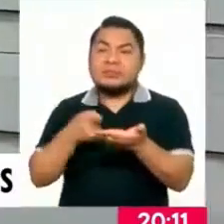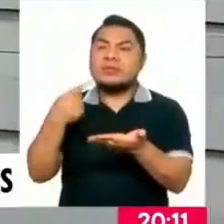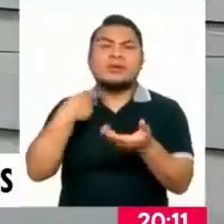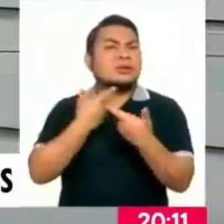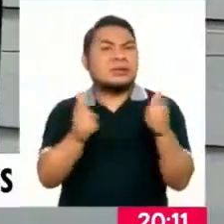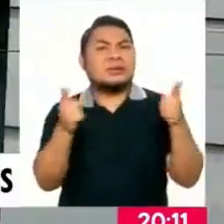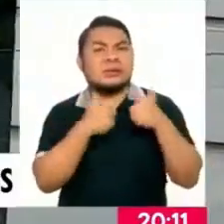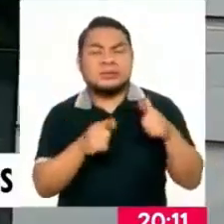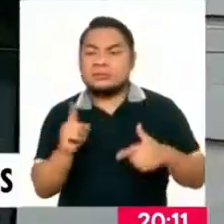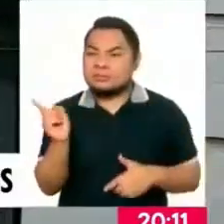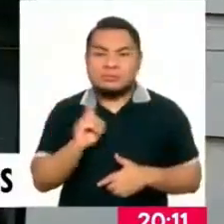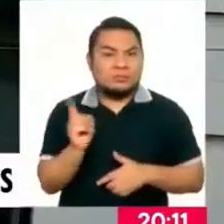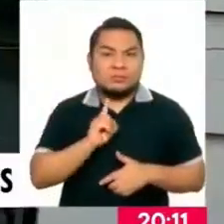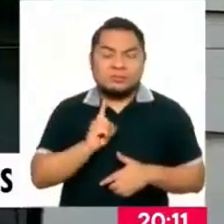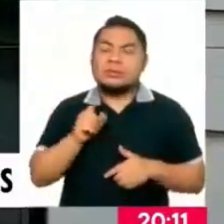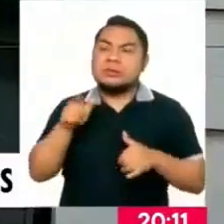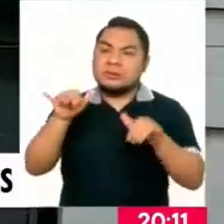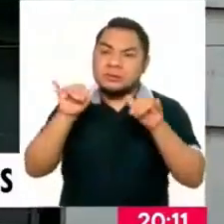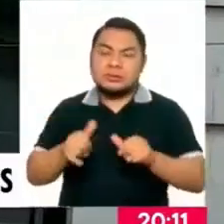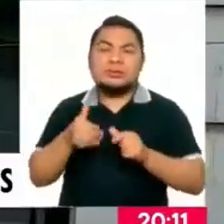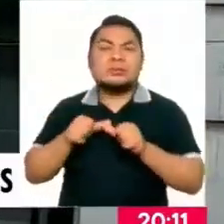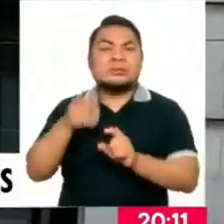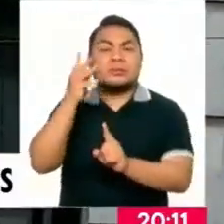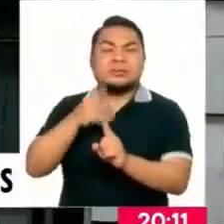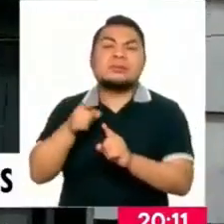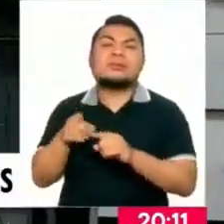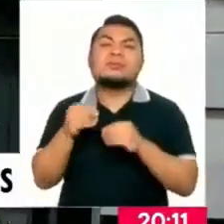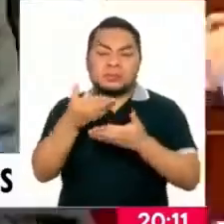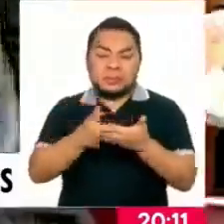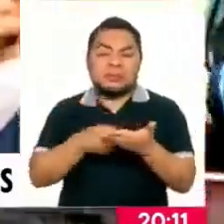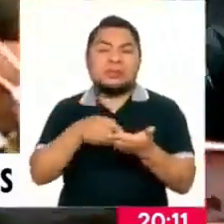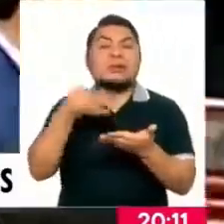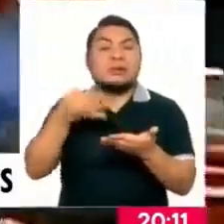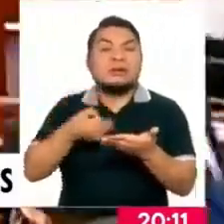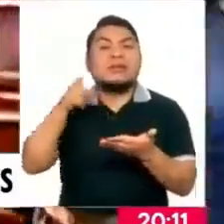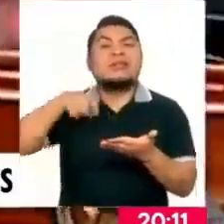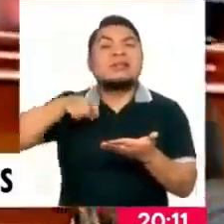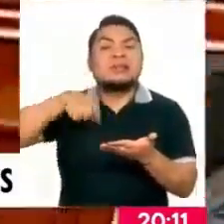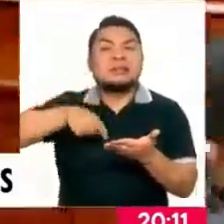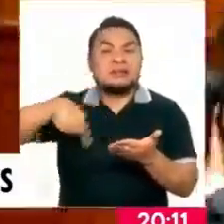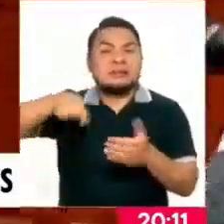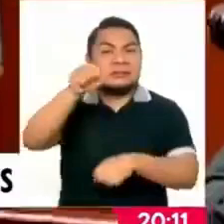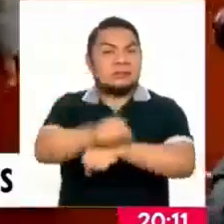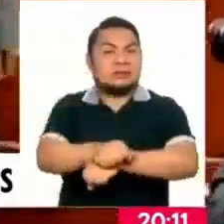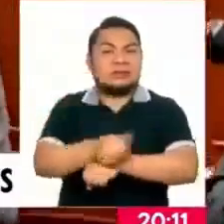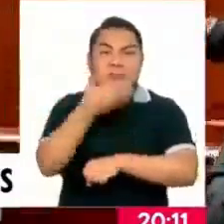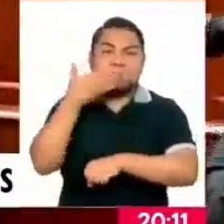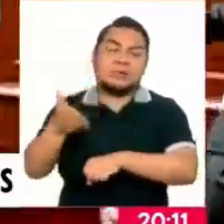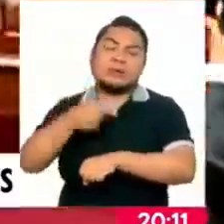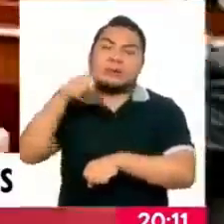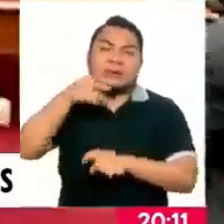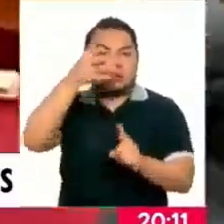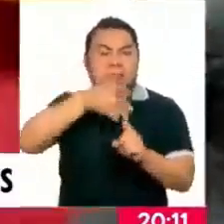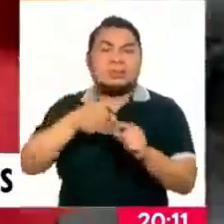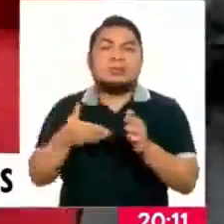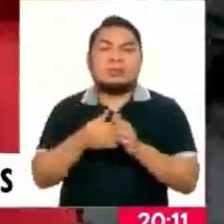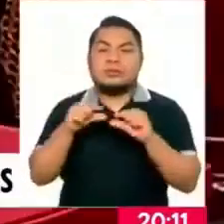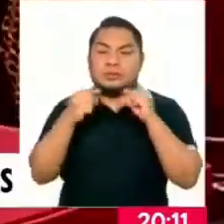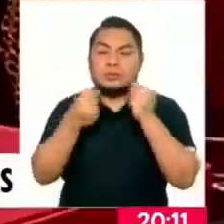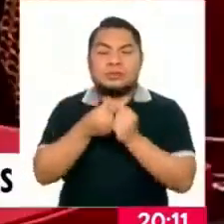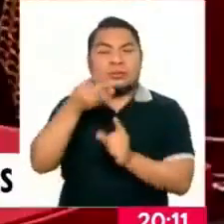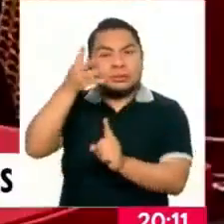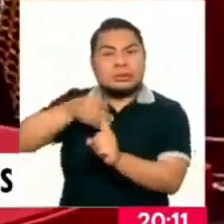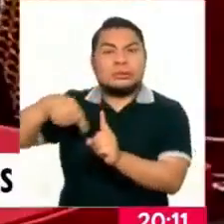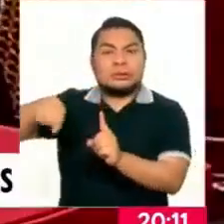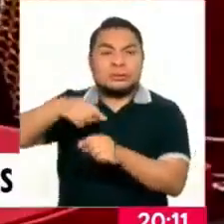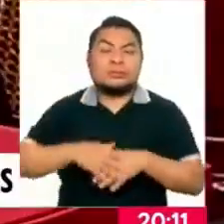procesados al concluir que esta medida solicitada por Fiscalía es legítima y necesaria. La detención preliminar contra los